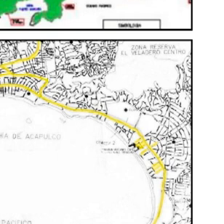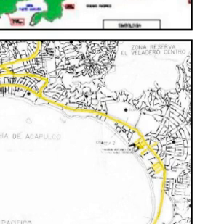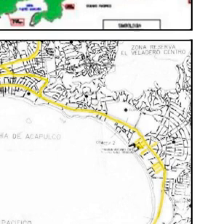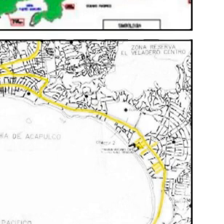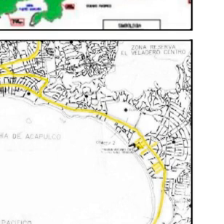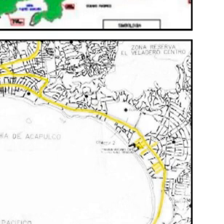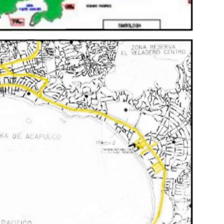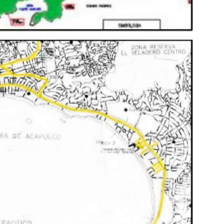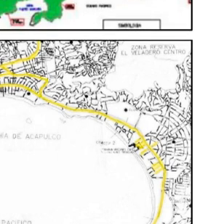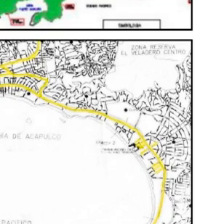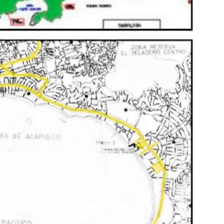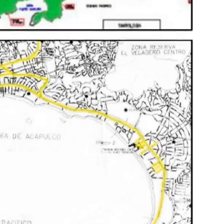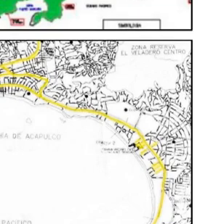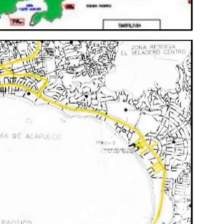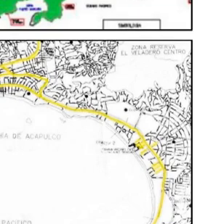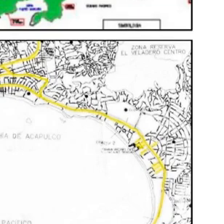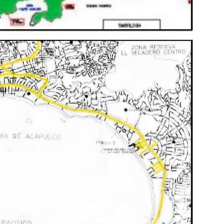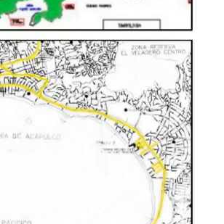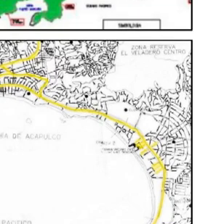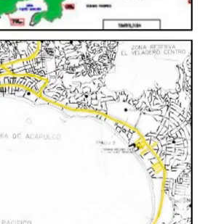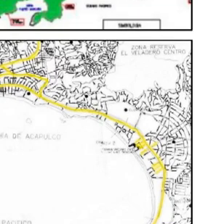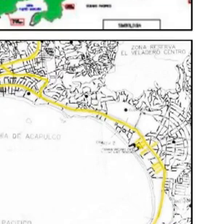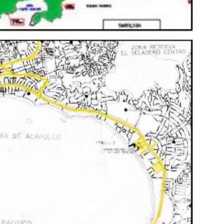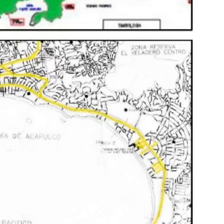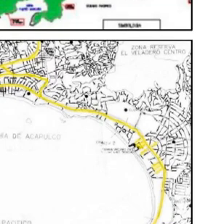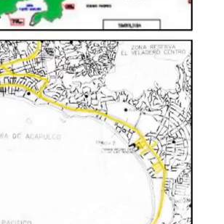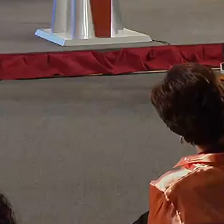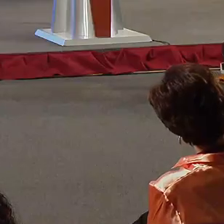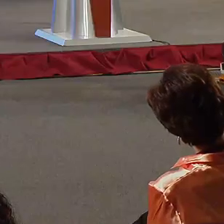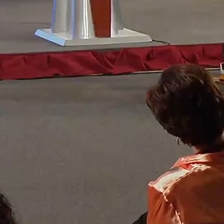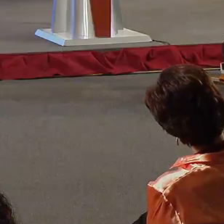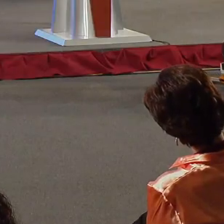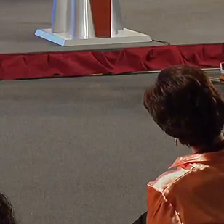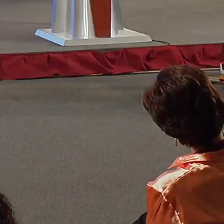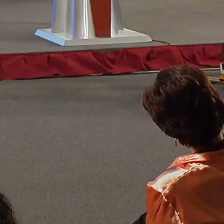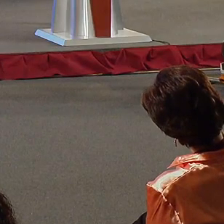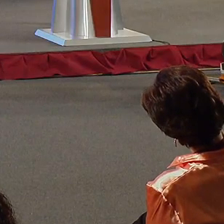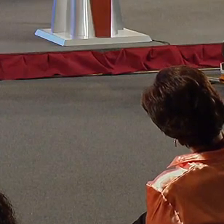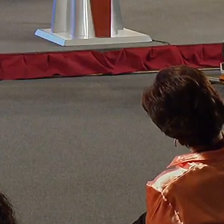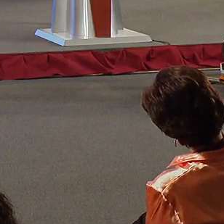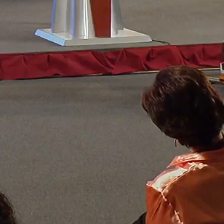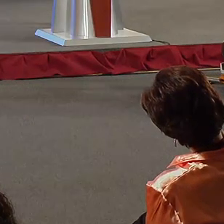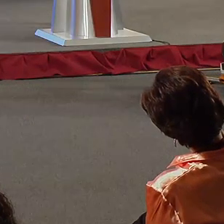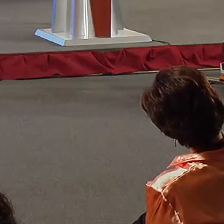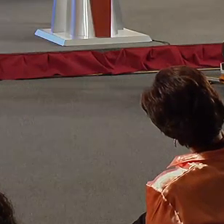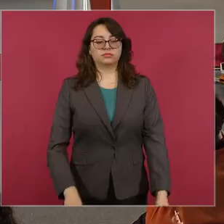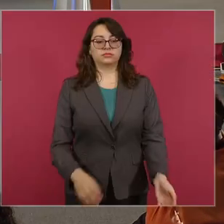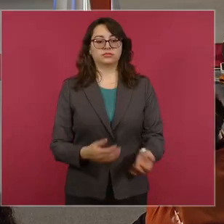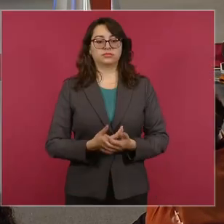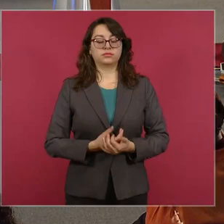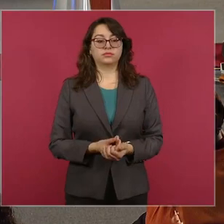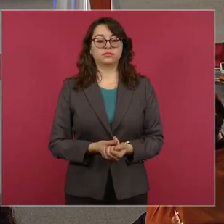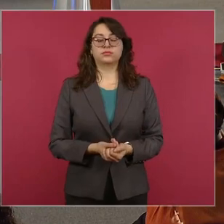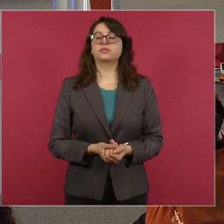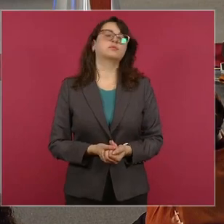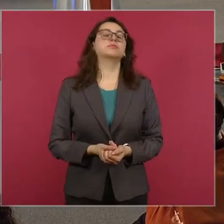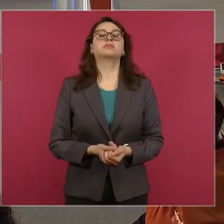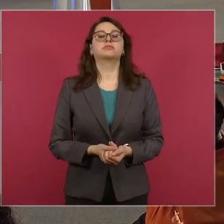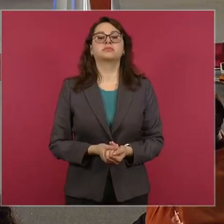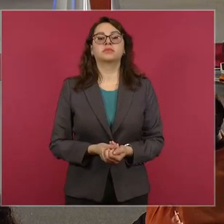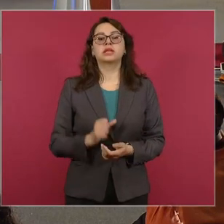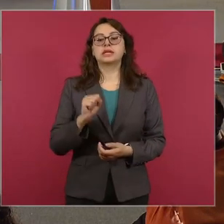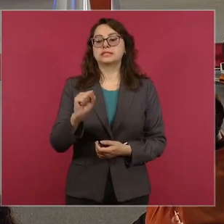potabilizadoras y de bactos. En lo que respecta al trabajo de la Secretaría de